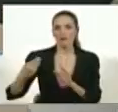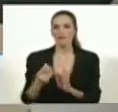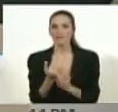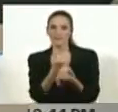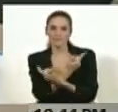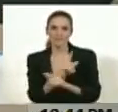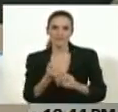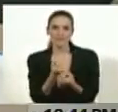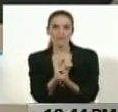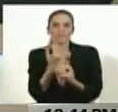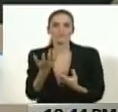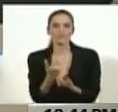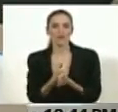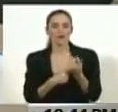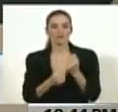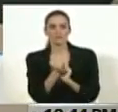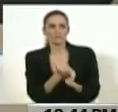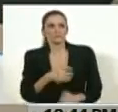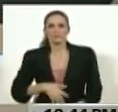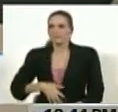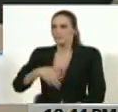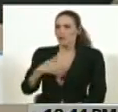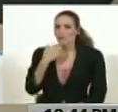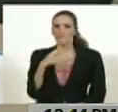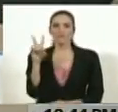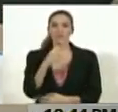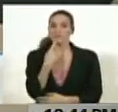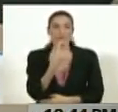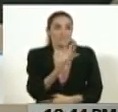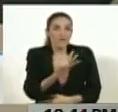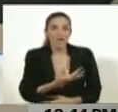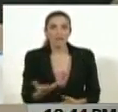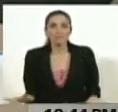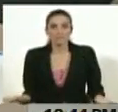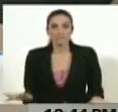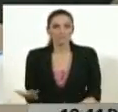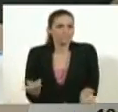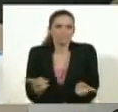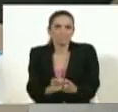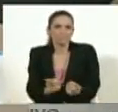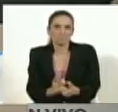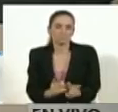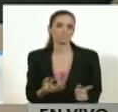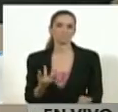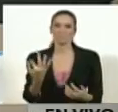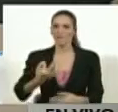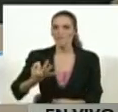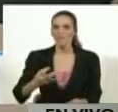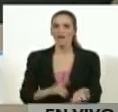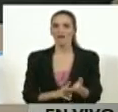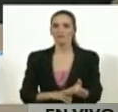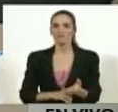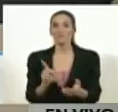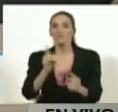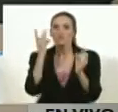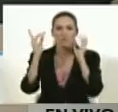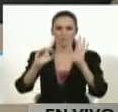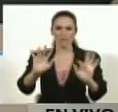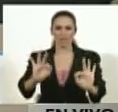expresión se ofenden cuando Venezuela trató de decir la verdad nada más ni nada menos no